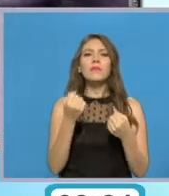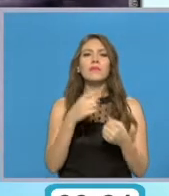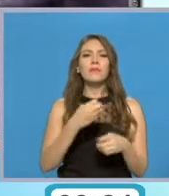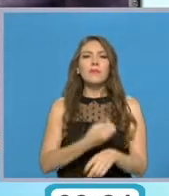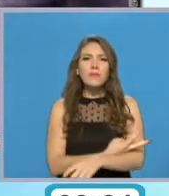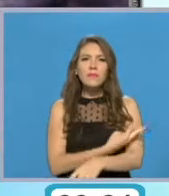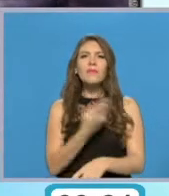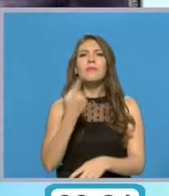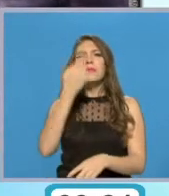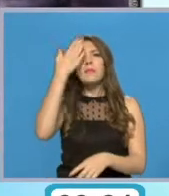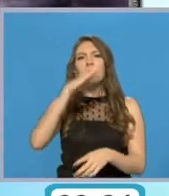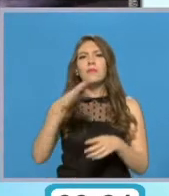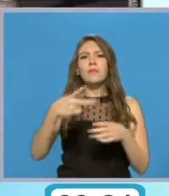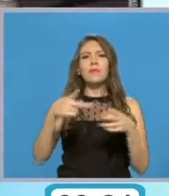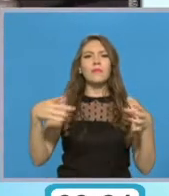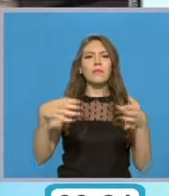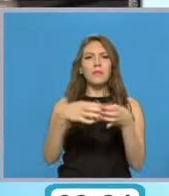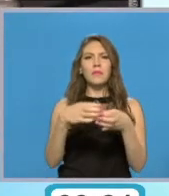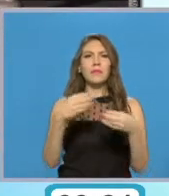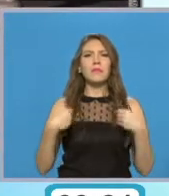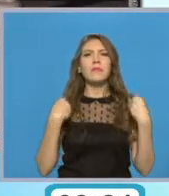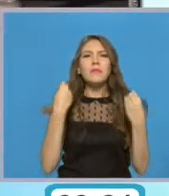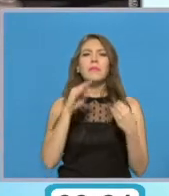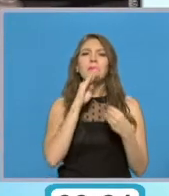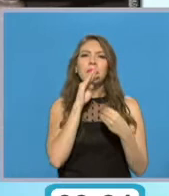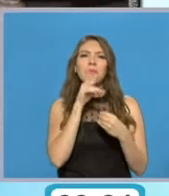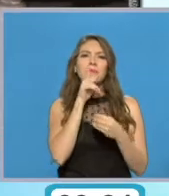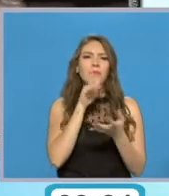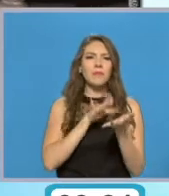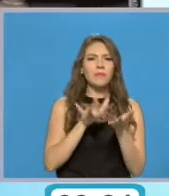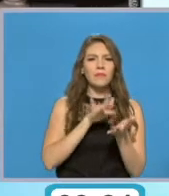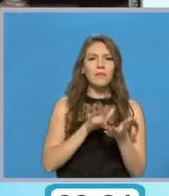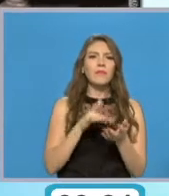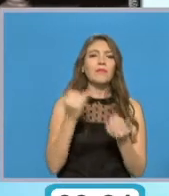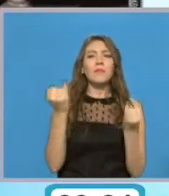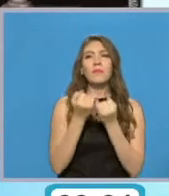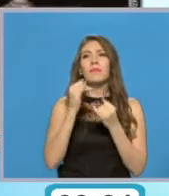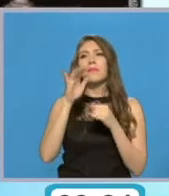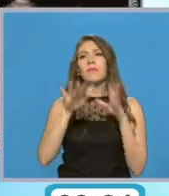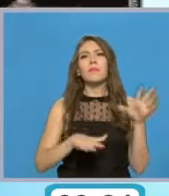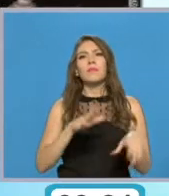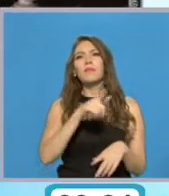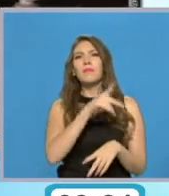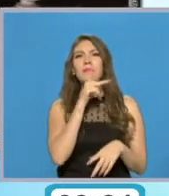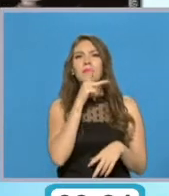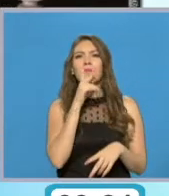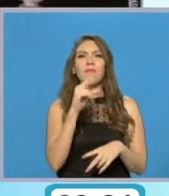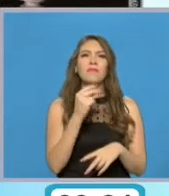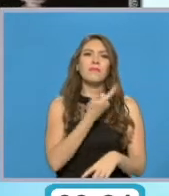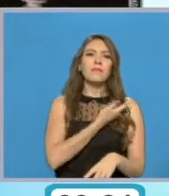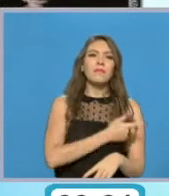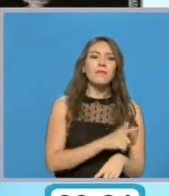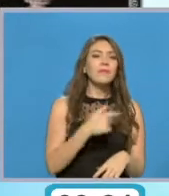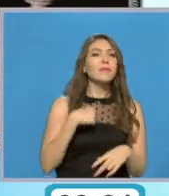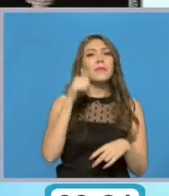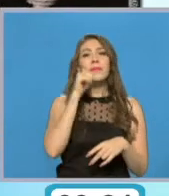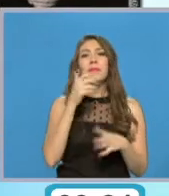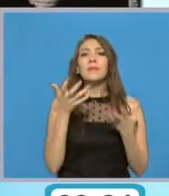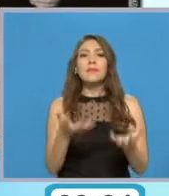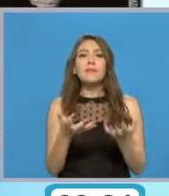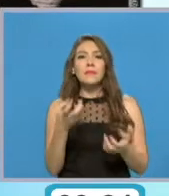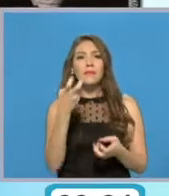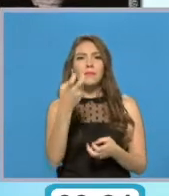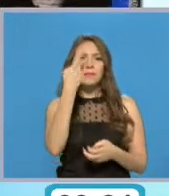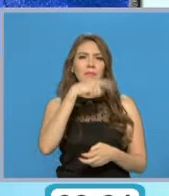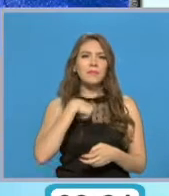ese círculo fundamental de tu vida están ahí para ti. Tal vez no les parezca lo más cool, quizá no digan, wow, siempre deseé esto para mi hijo o